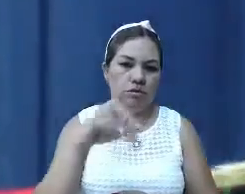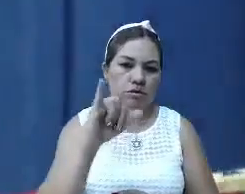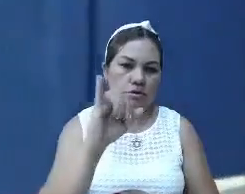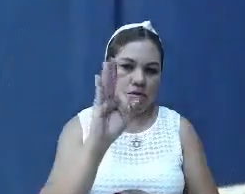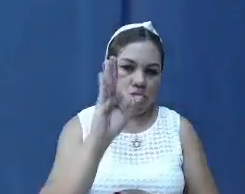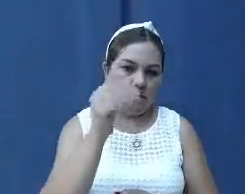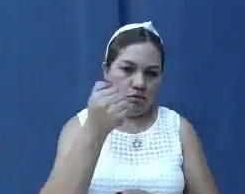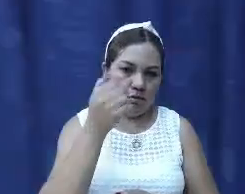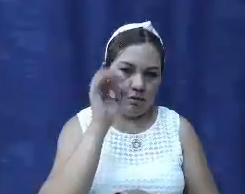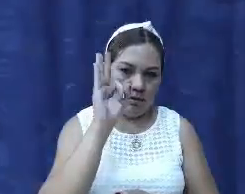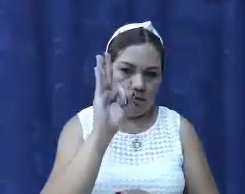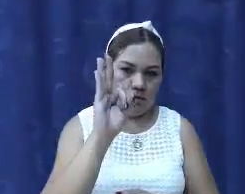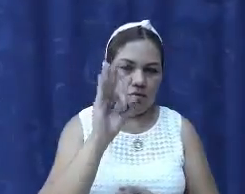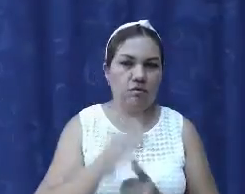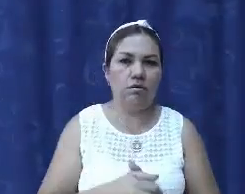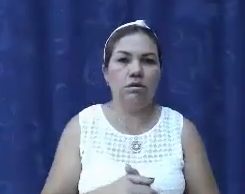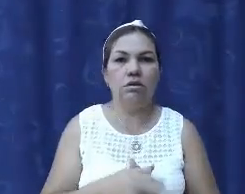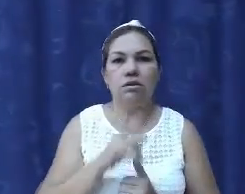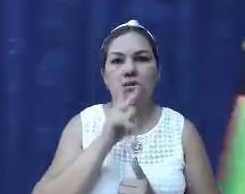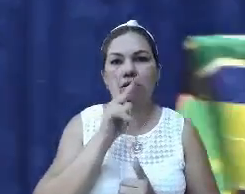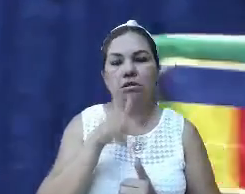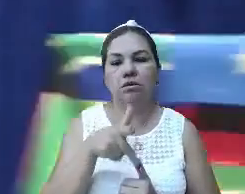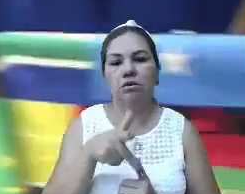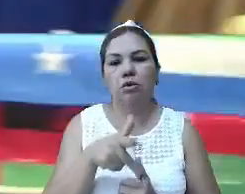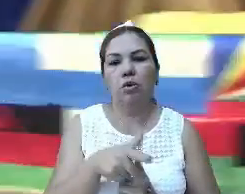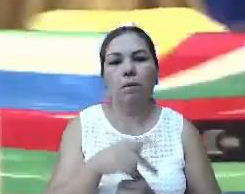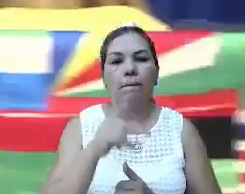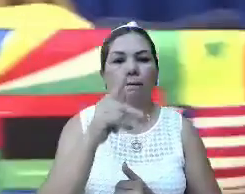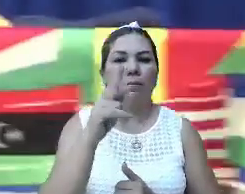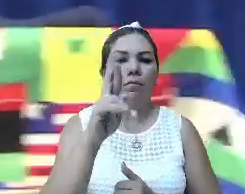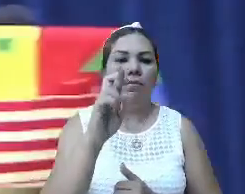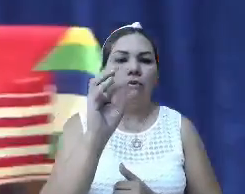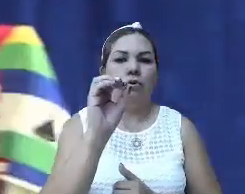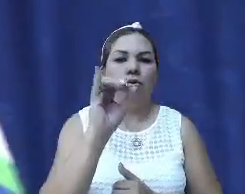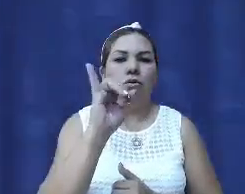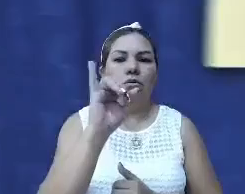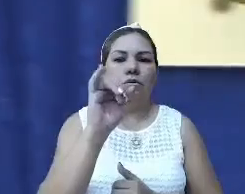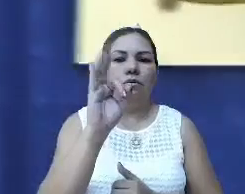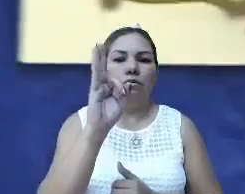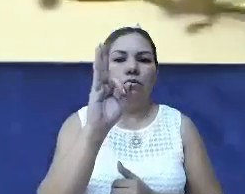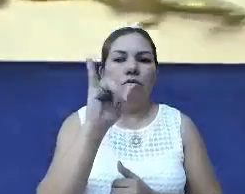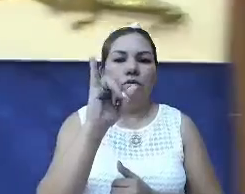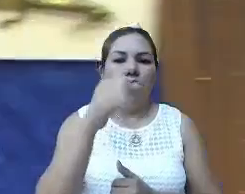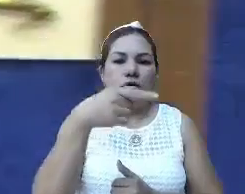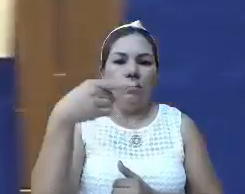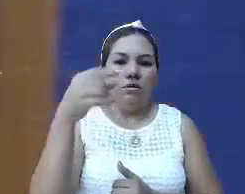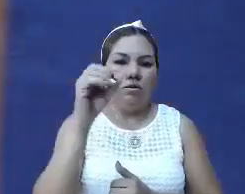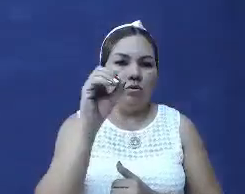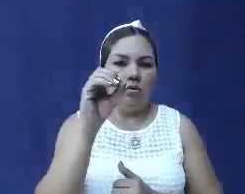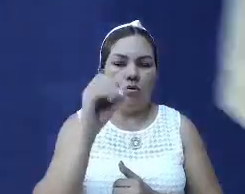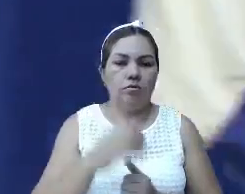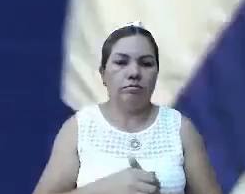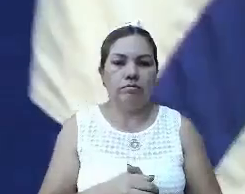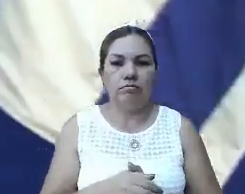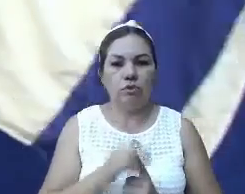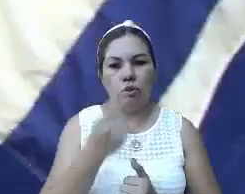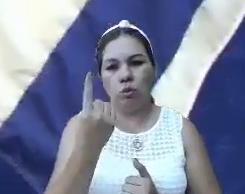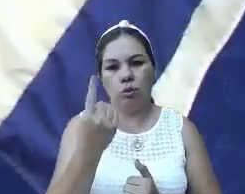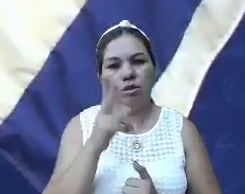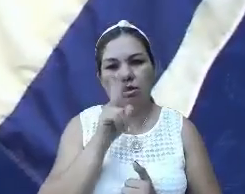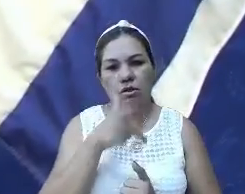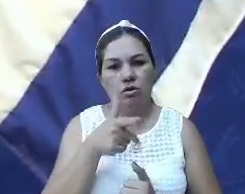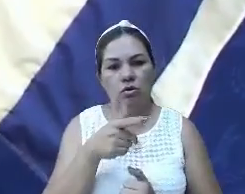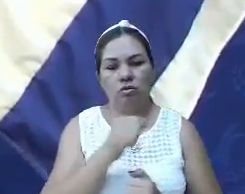hijo pródigo es una conducta reprobada. Representa una conducta reprobada. Un hijo que el Señor le dio